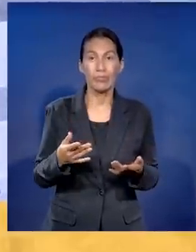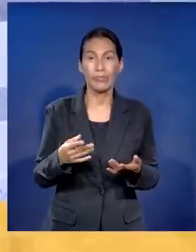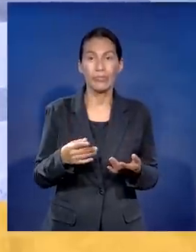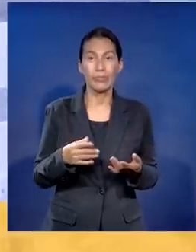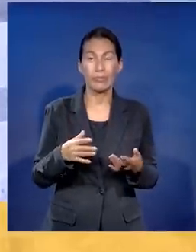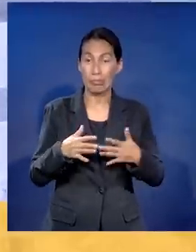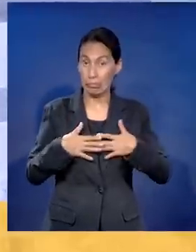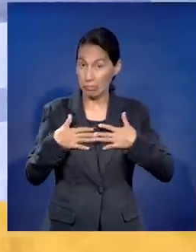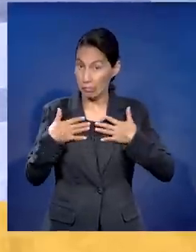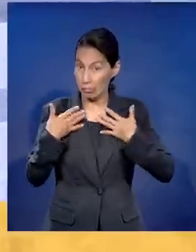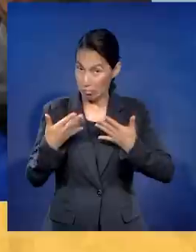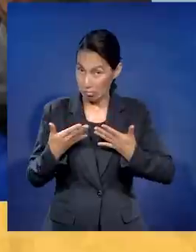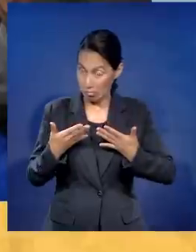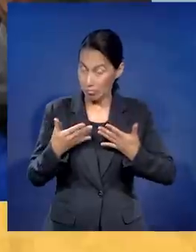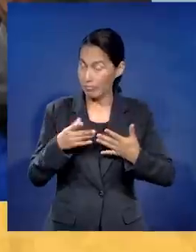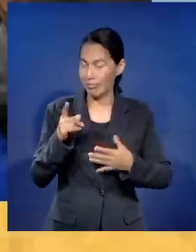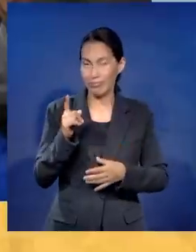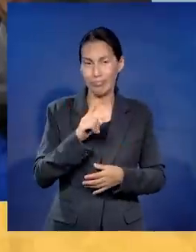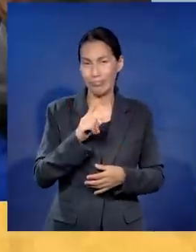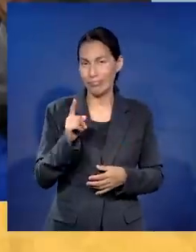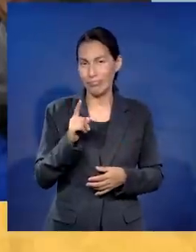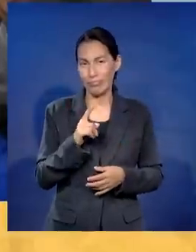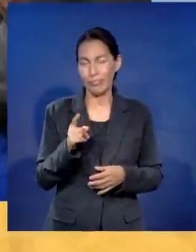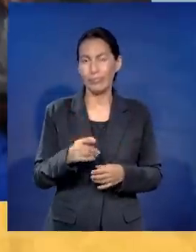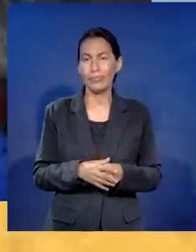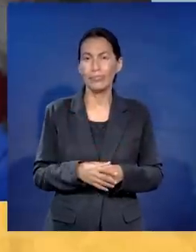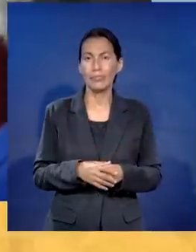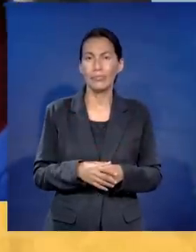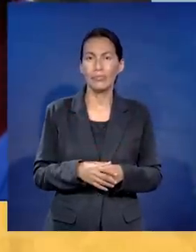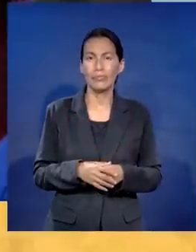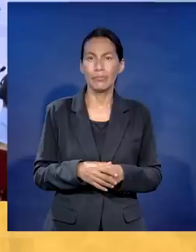rápido no siempre es confiable